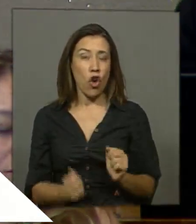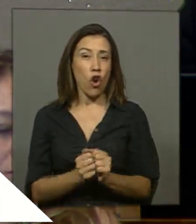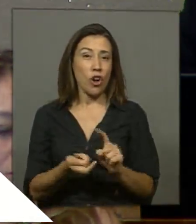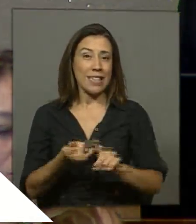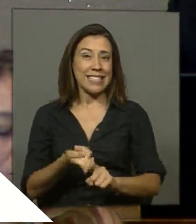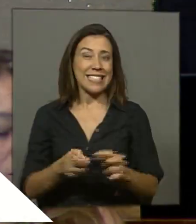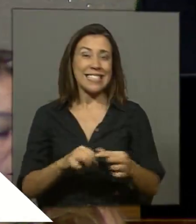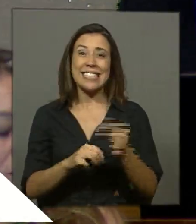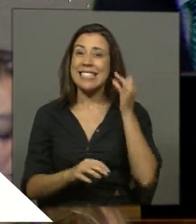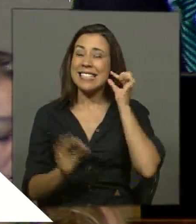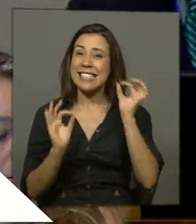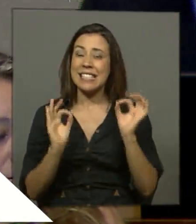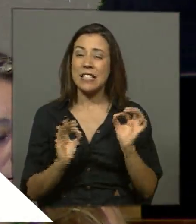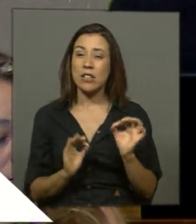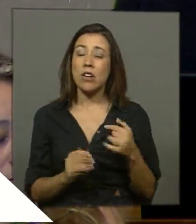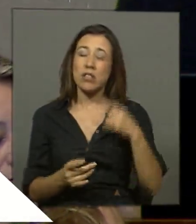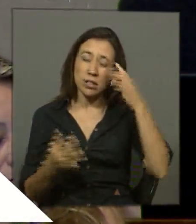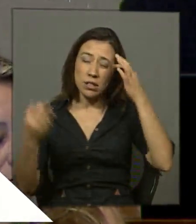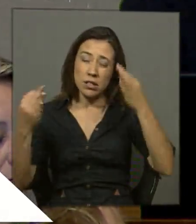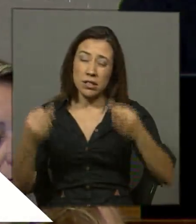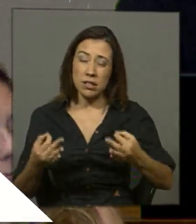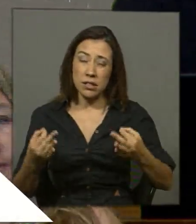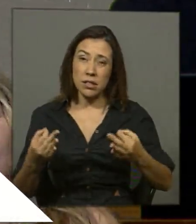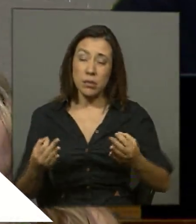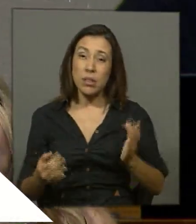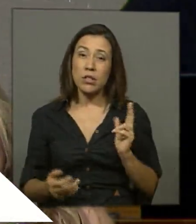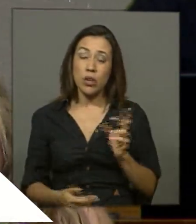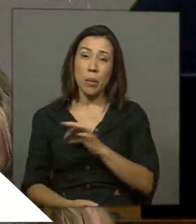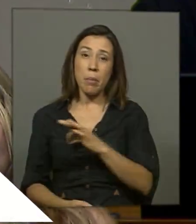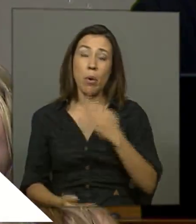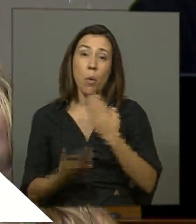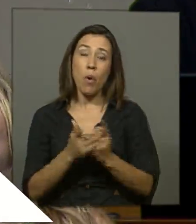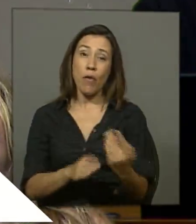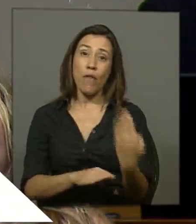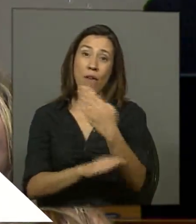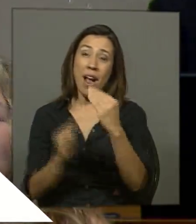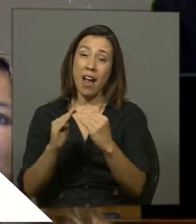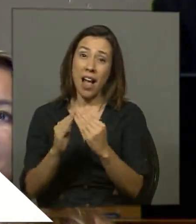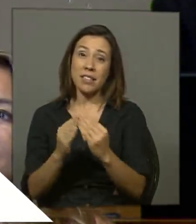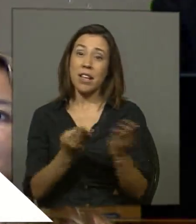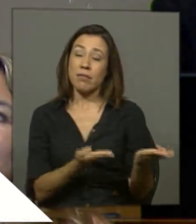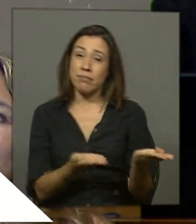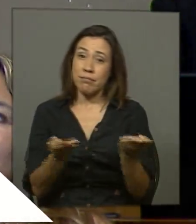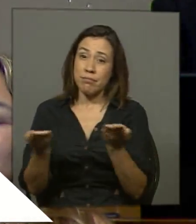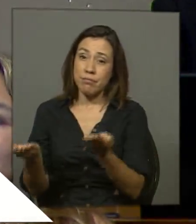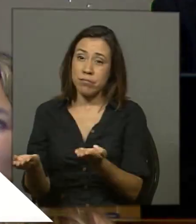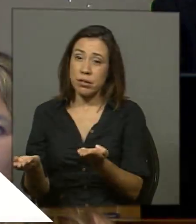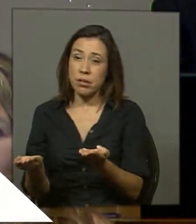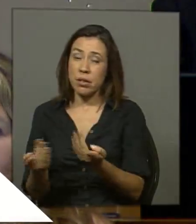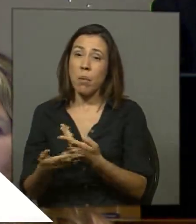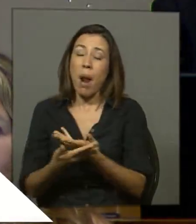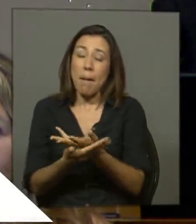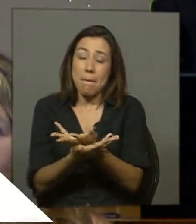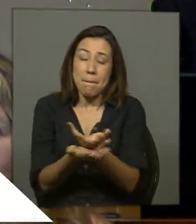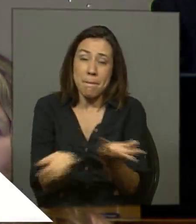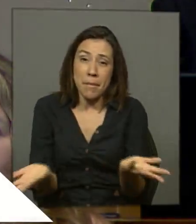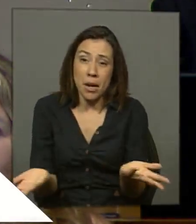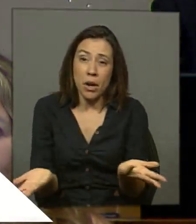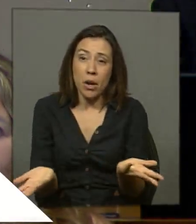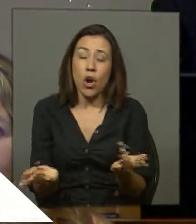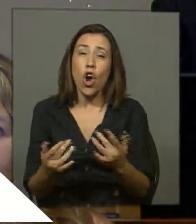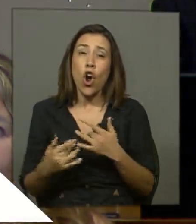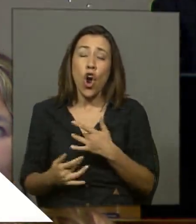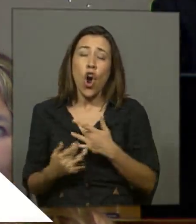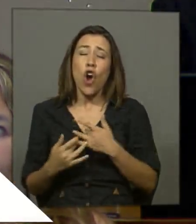Rosenda que no me cae ninguna duda que señor ministro cuando usted vaya a su casa lo van a recibir con las manos abiertas y con un un